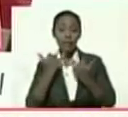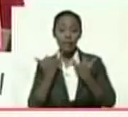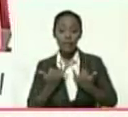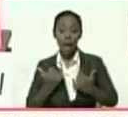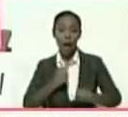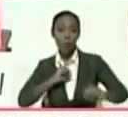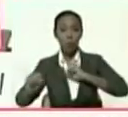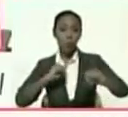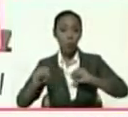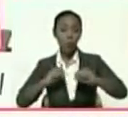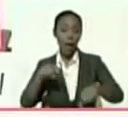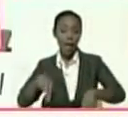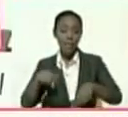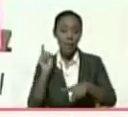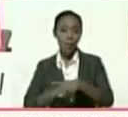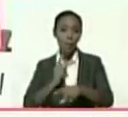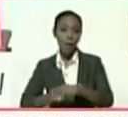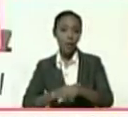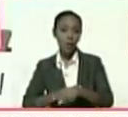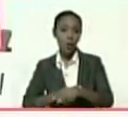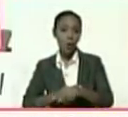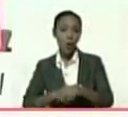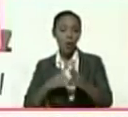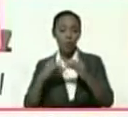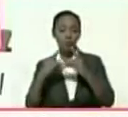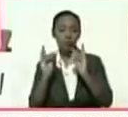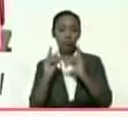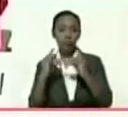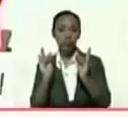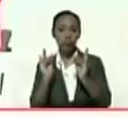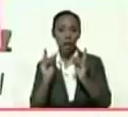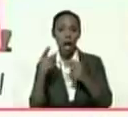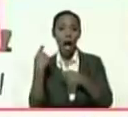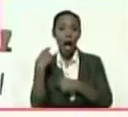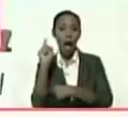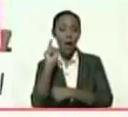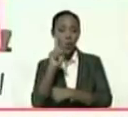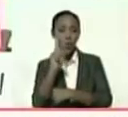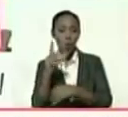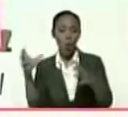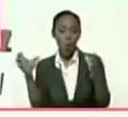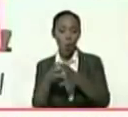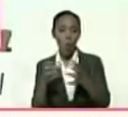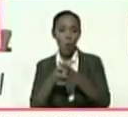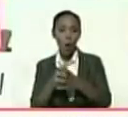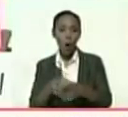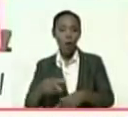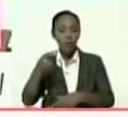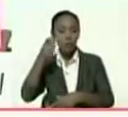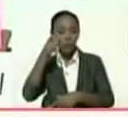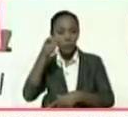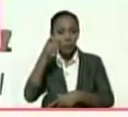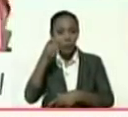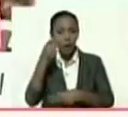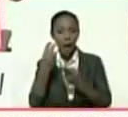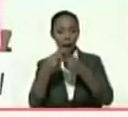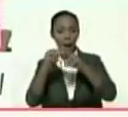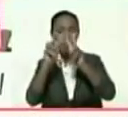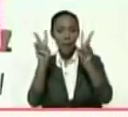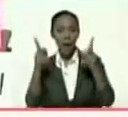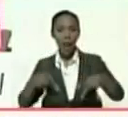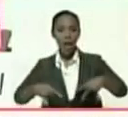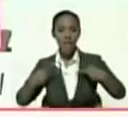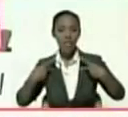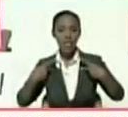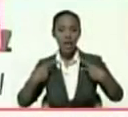en este momento, en Puente Llaguno, hay una cantata y vigilia por la paz, por la vida, pero